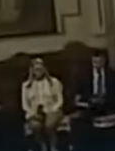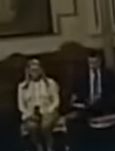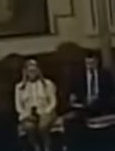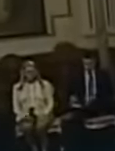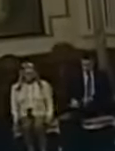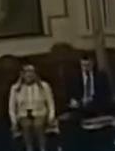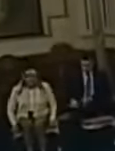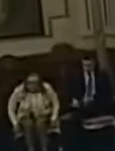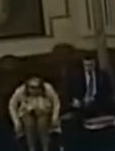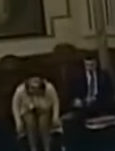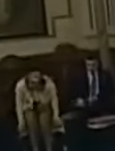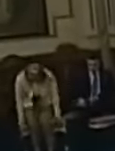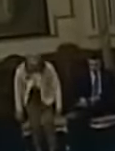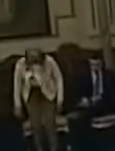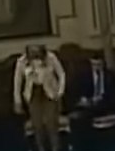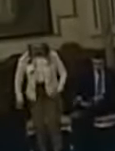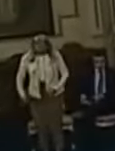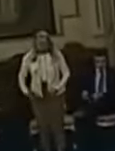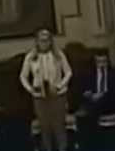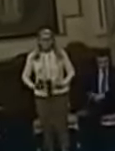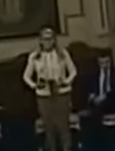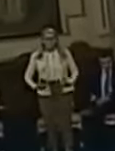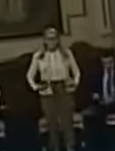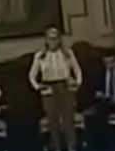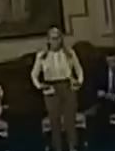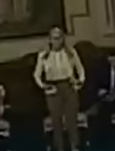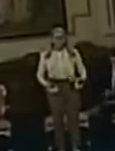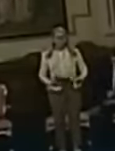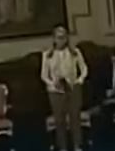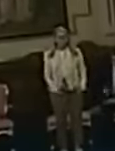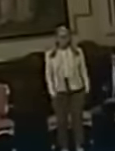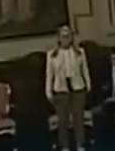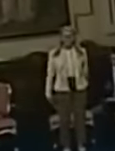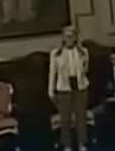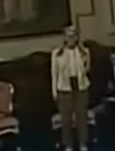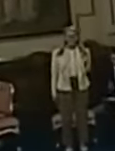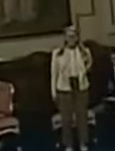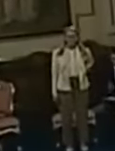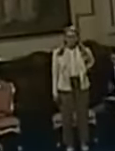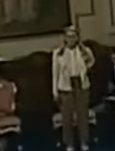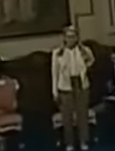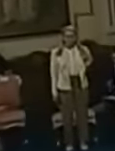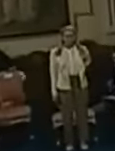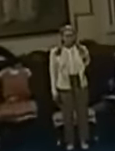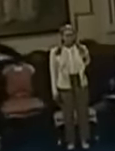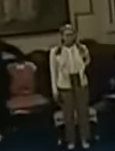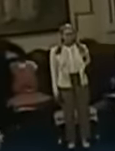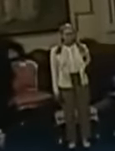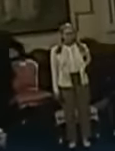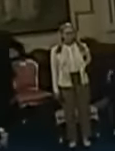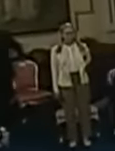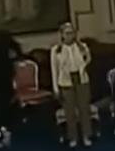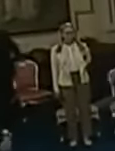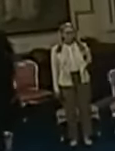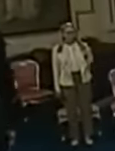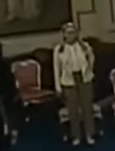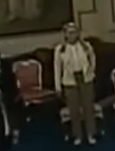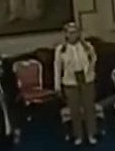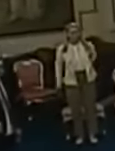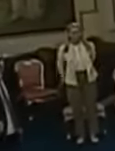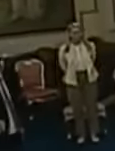Venezuela, Nicolás Maduro, y la vicepresidenta ejecutiva de la República, la doctora Delcy Rodríguez, en esta importante reunión de trabajo